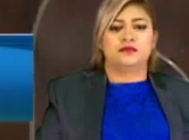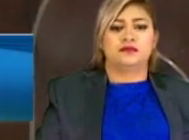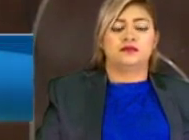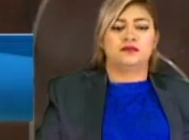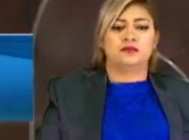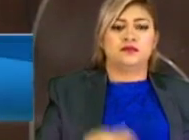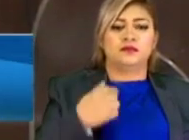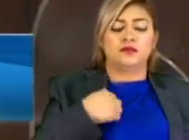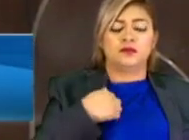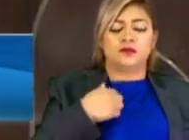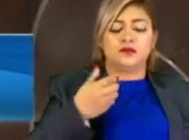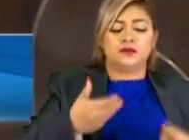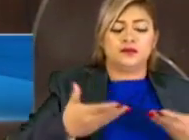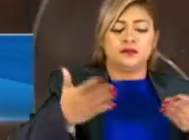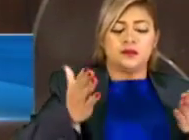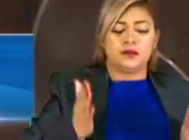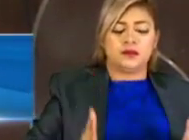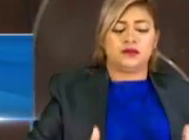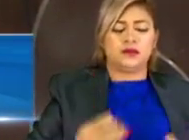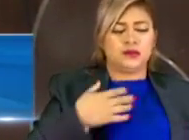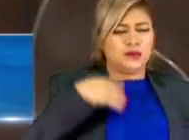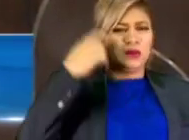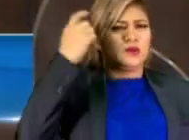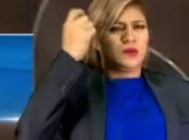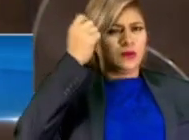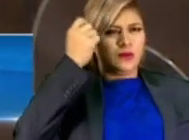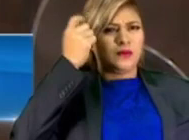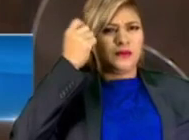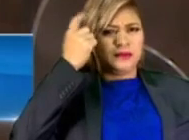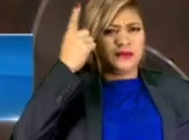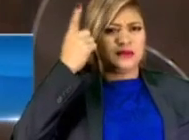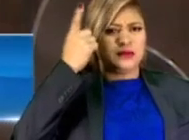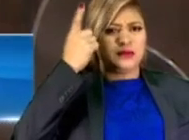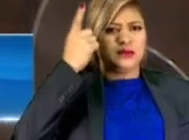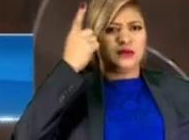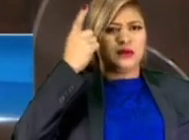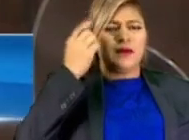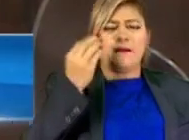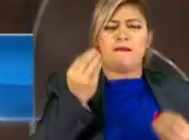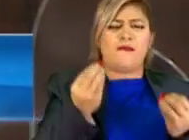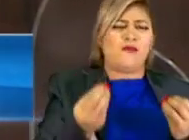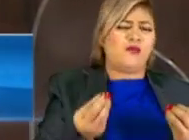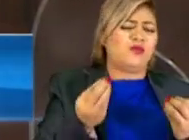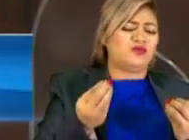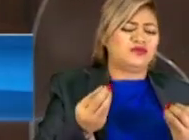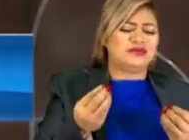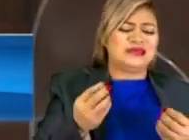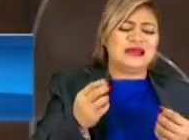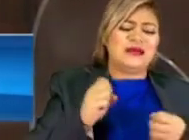comprendo la preocupación generalizada por los hechos de criminalidad que se registran en el país.